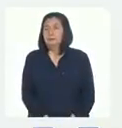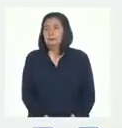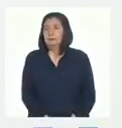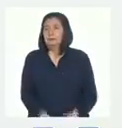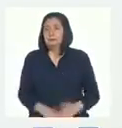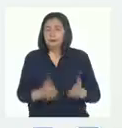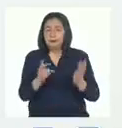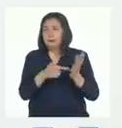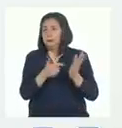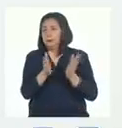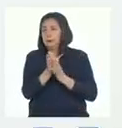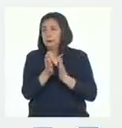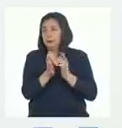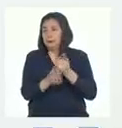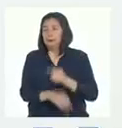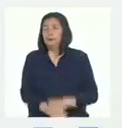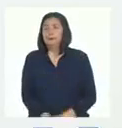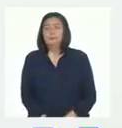palmas.